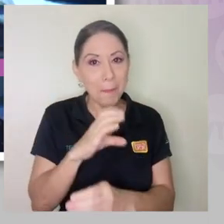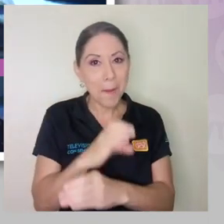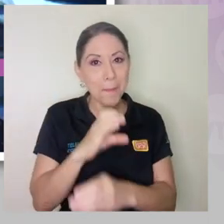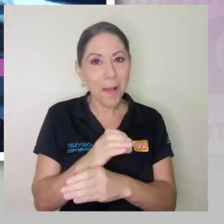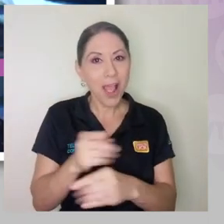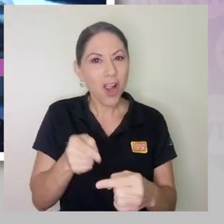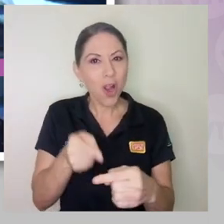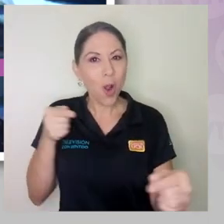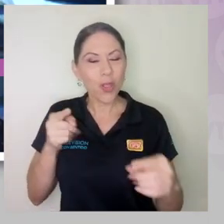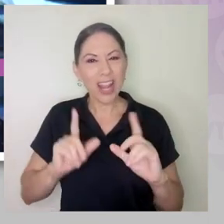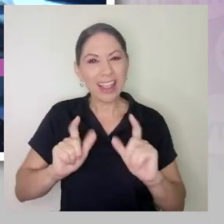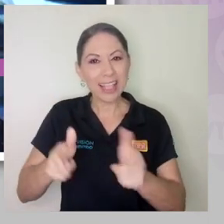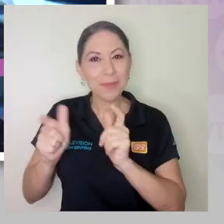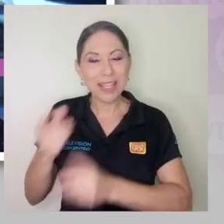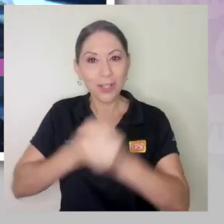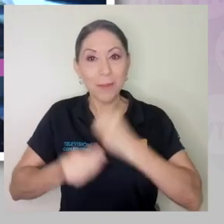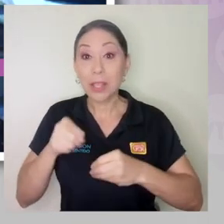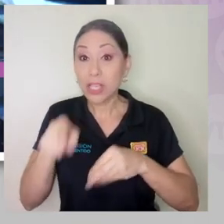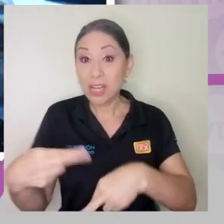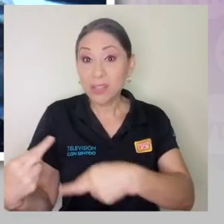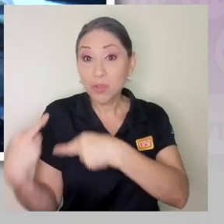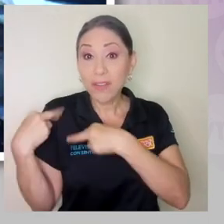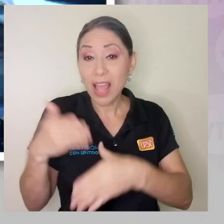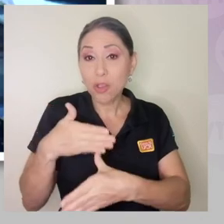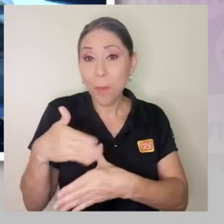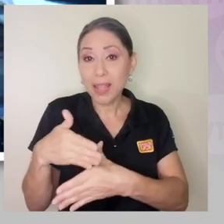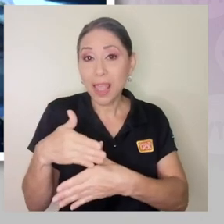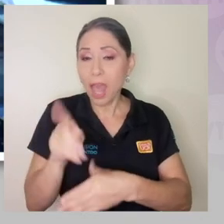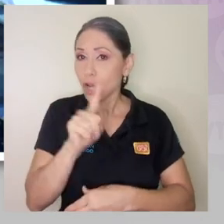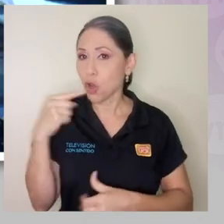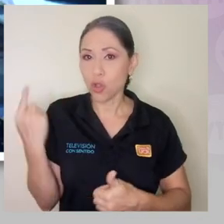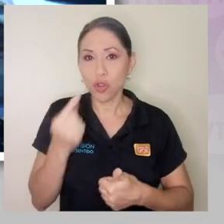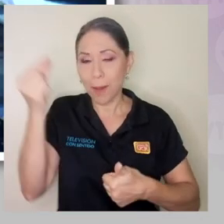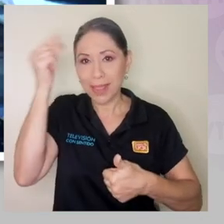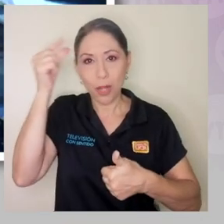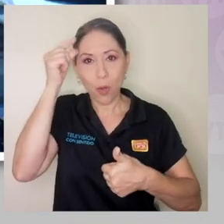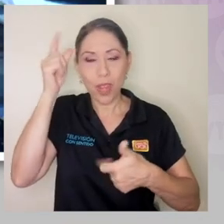una responsabilidad compartida. No le toca solo al gobierno, no le